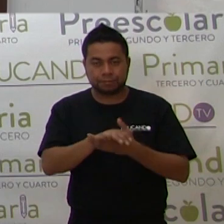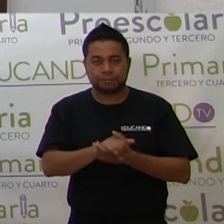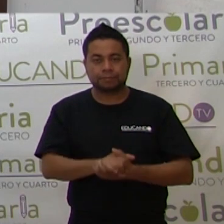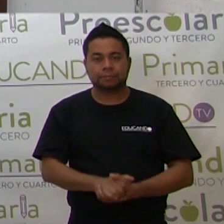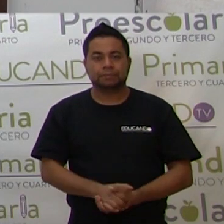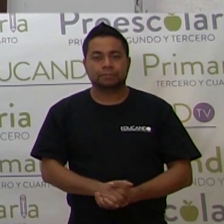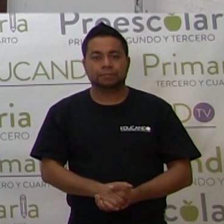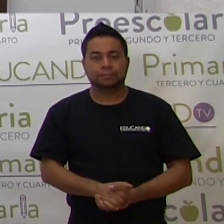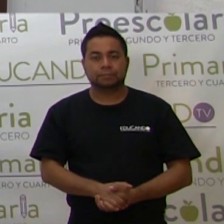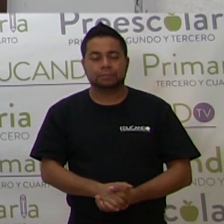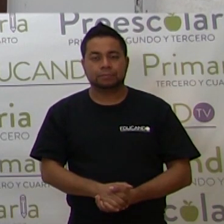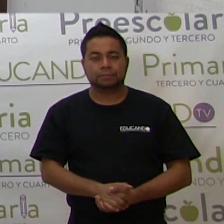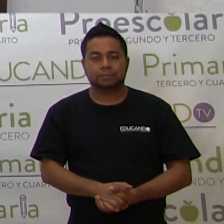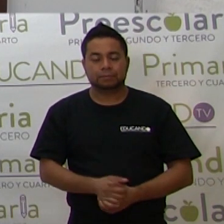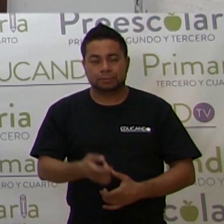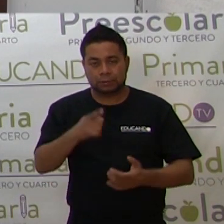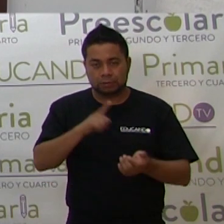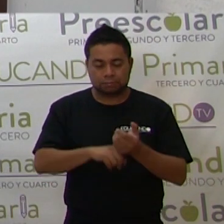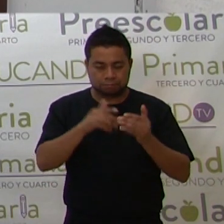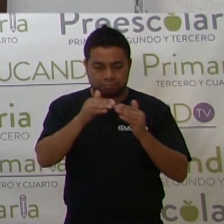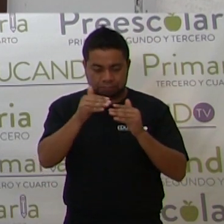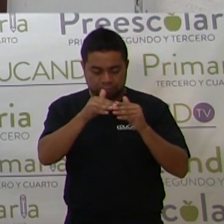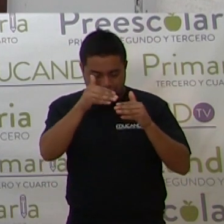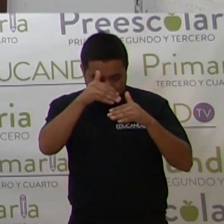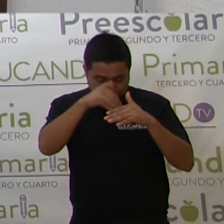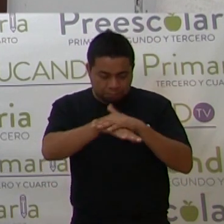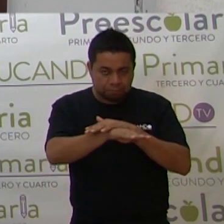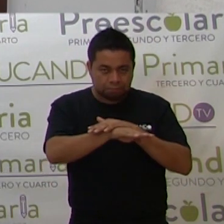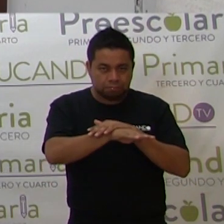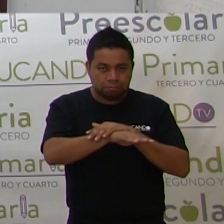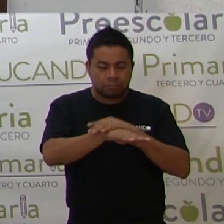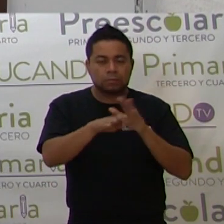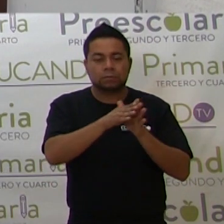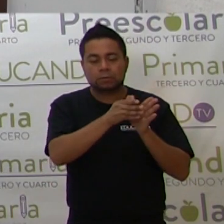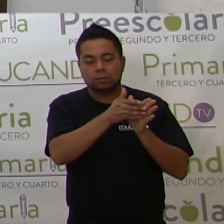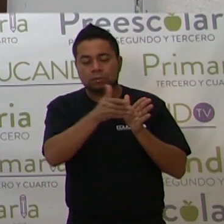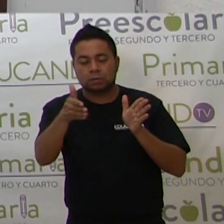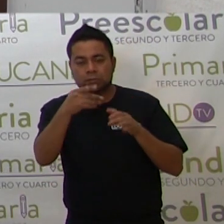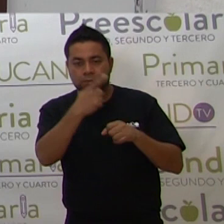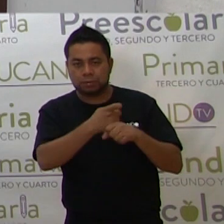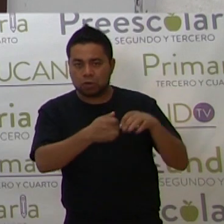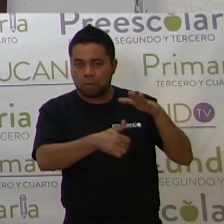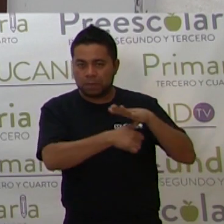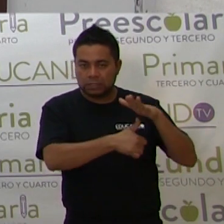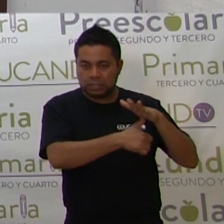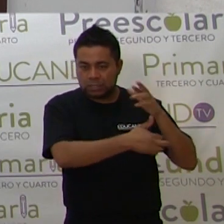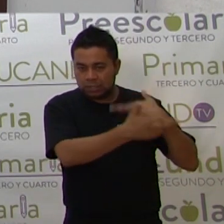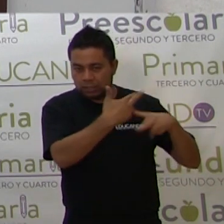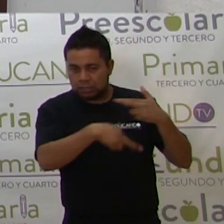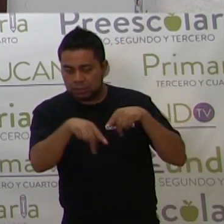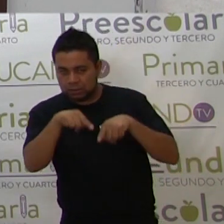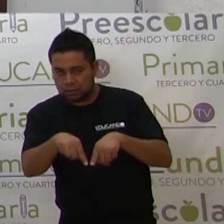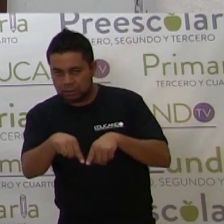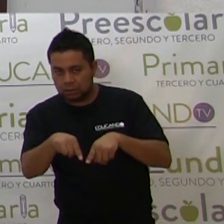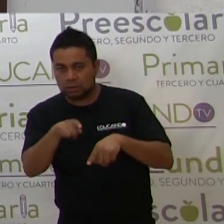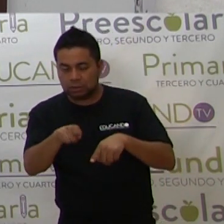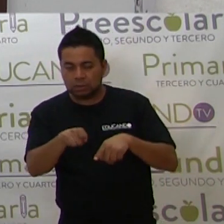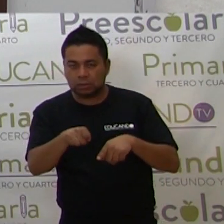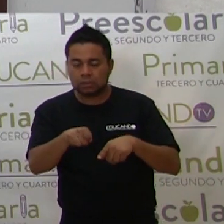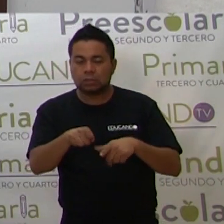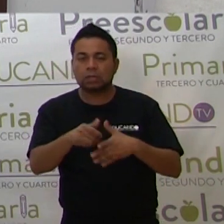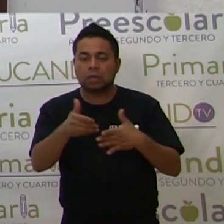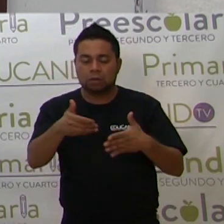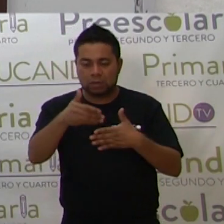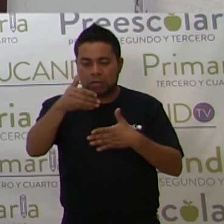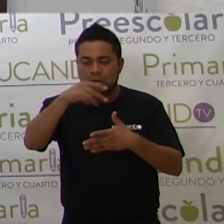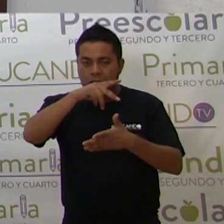así, en su guarida, orden cronológico, fueron a la mesa, regresaron y ahora sí nos